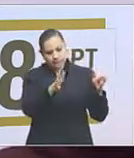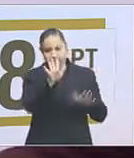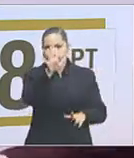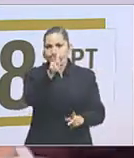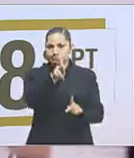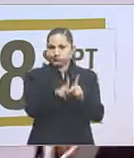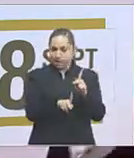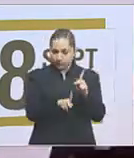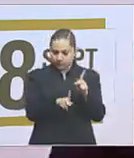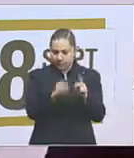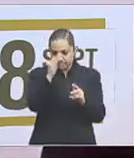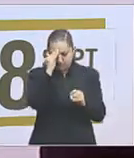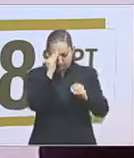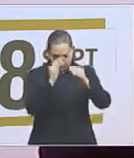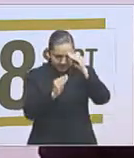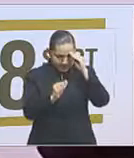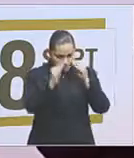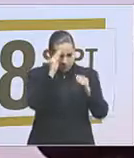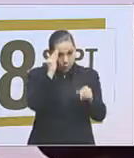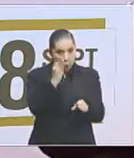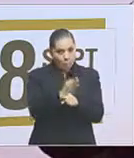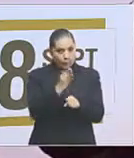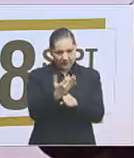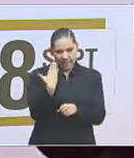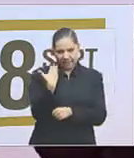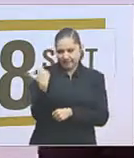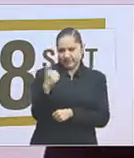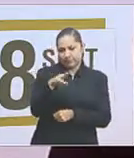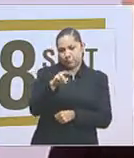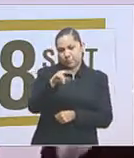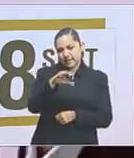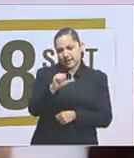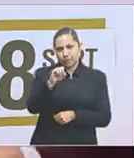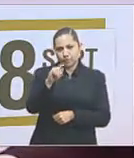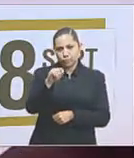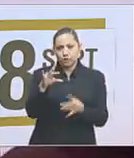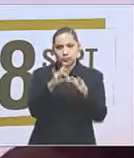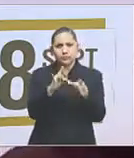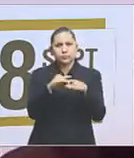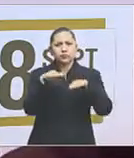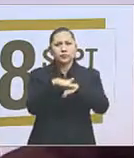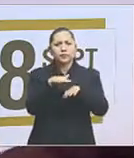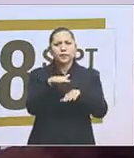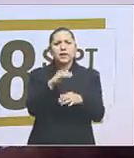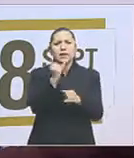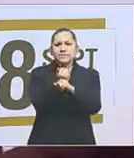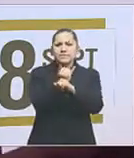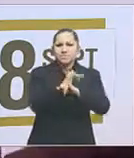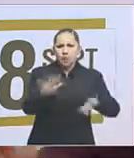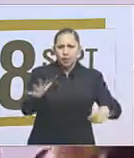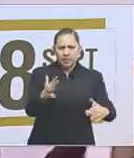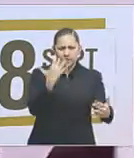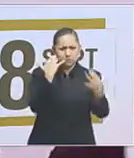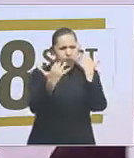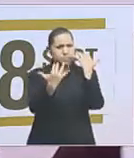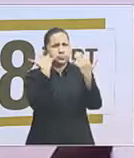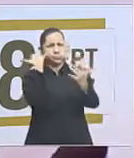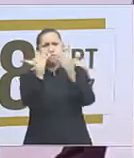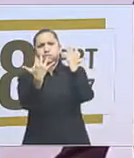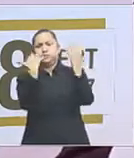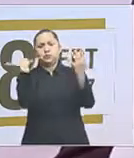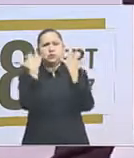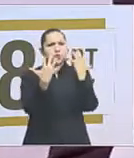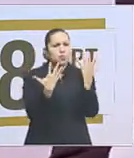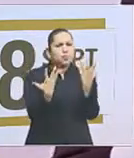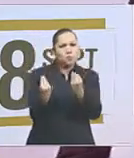de este tsunami de información como decía mónica soto en el nuevo orden mundial en el real pero también en el virtual en el que